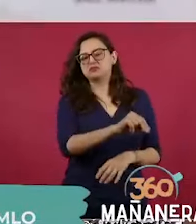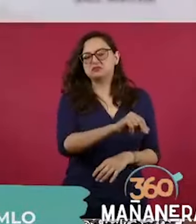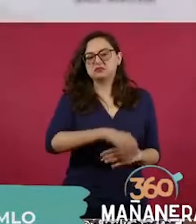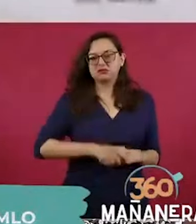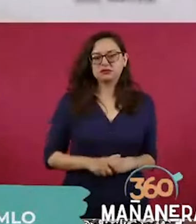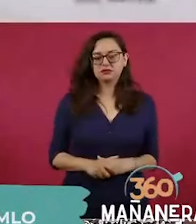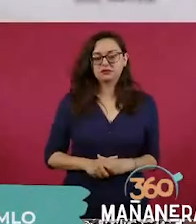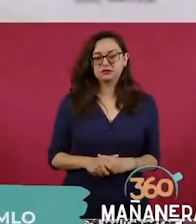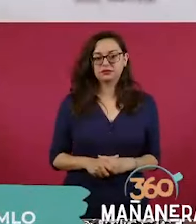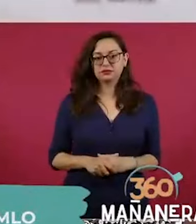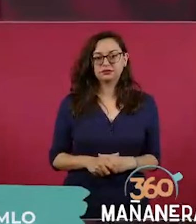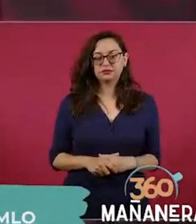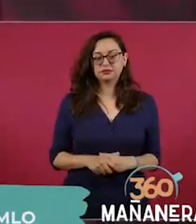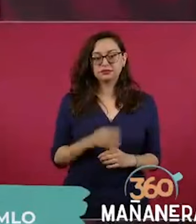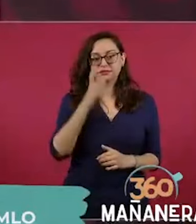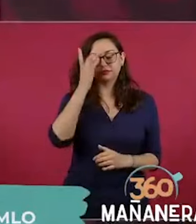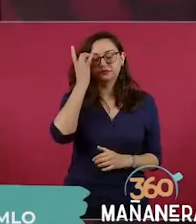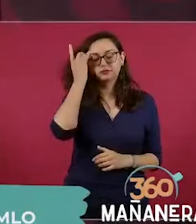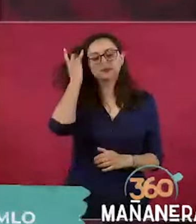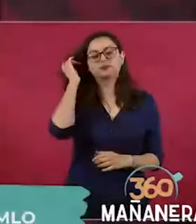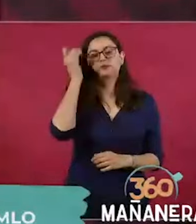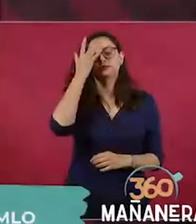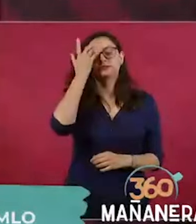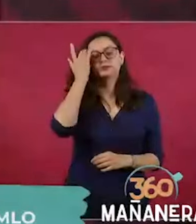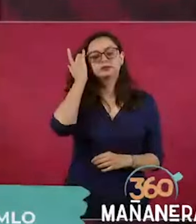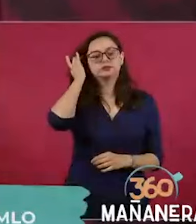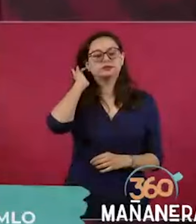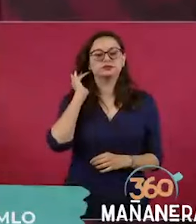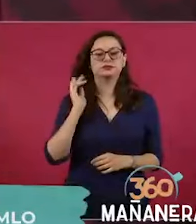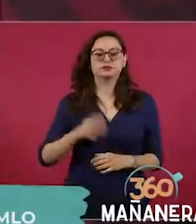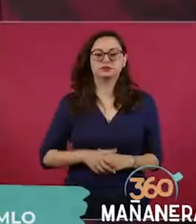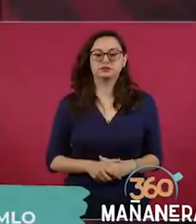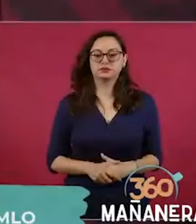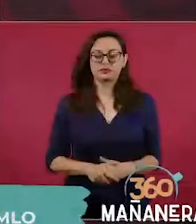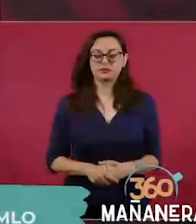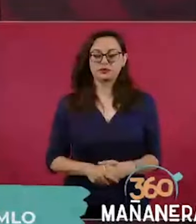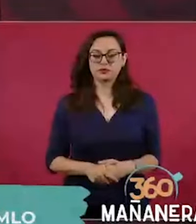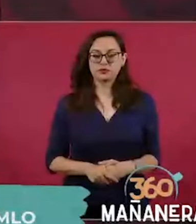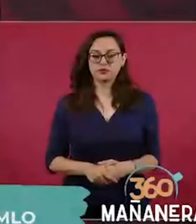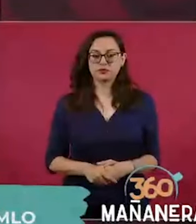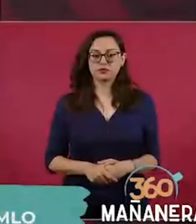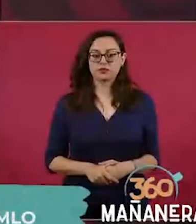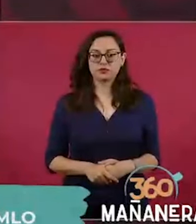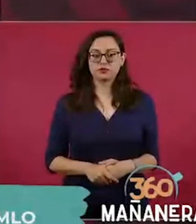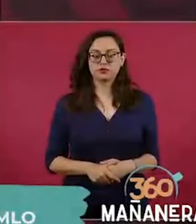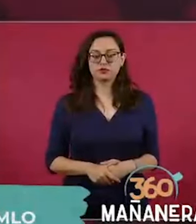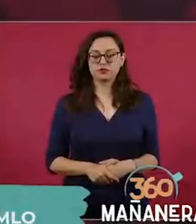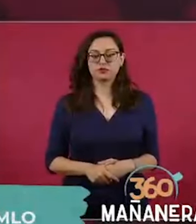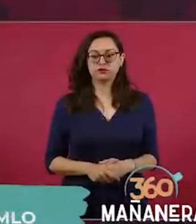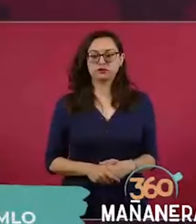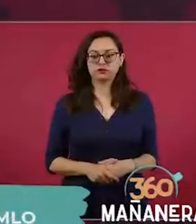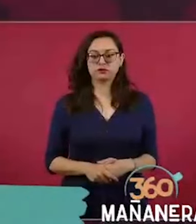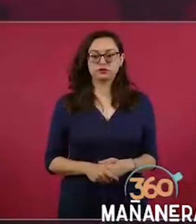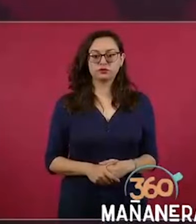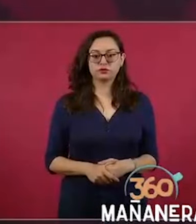Los migrantes apoyan